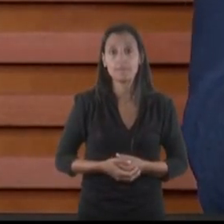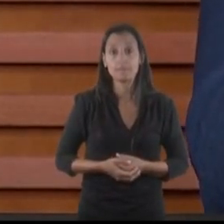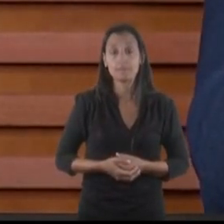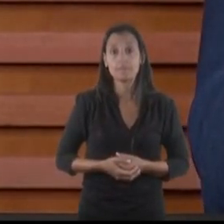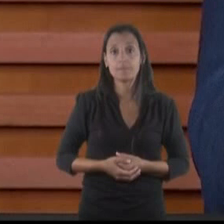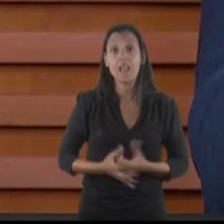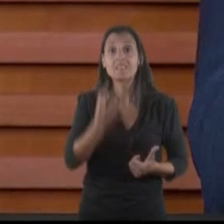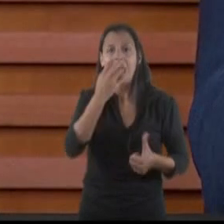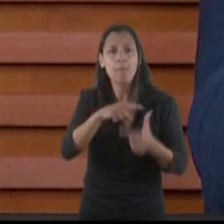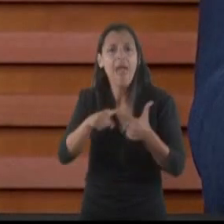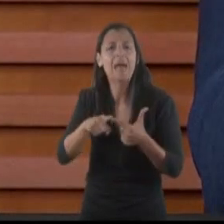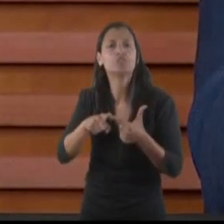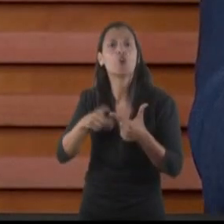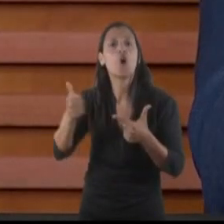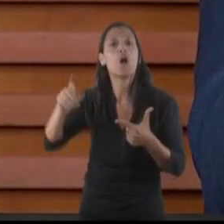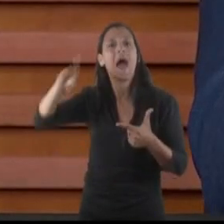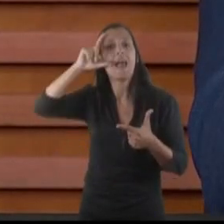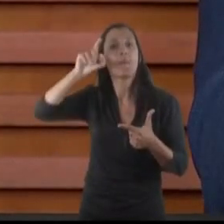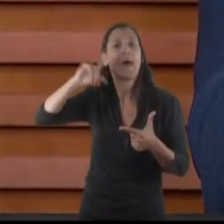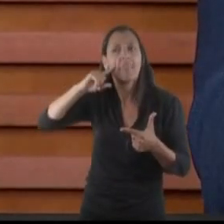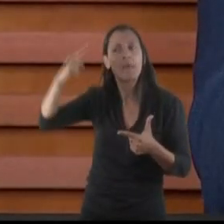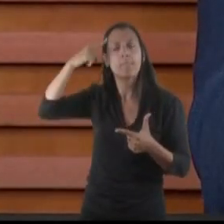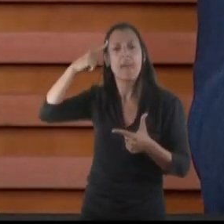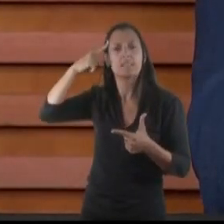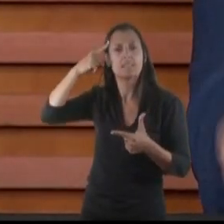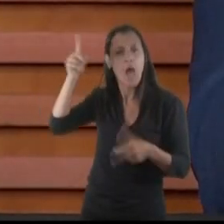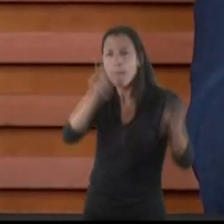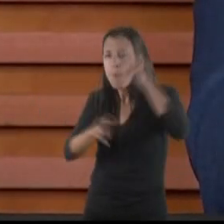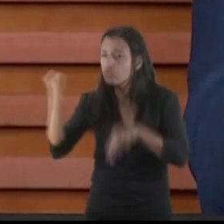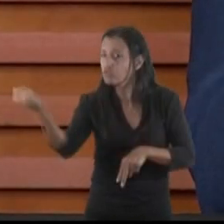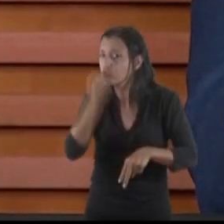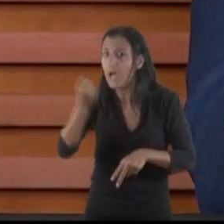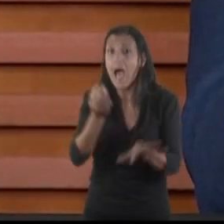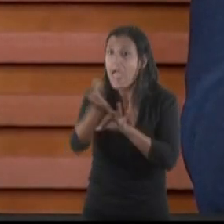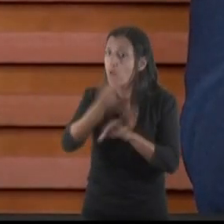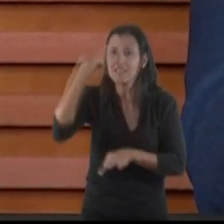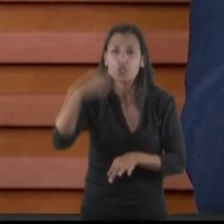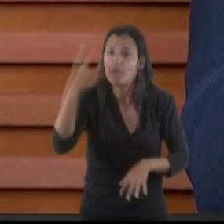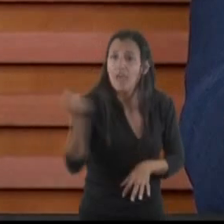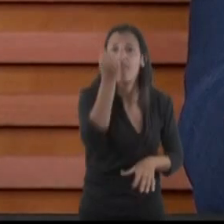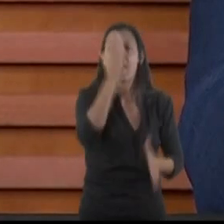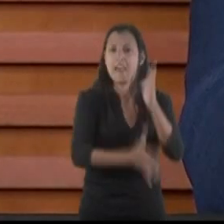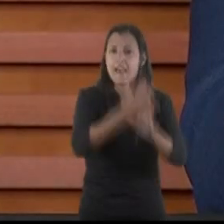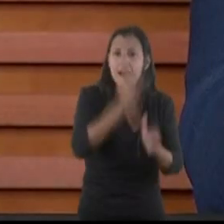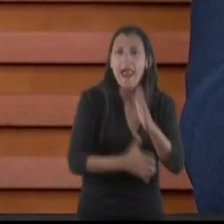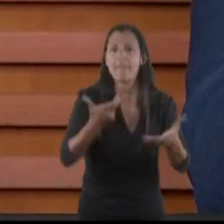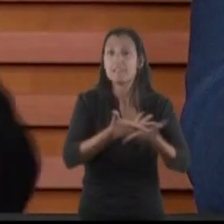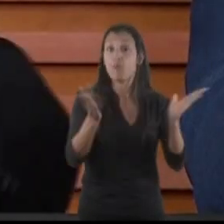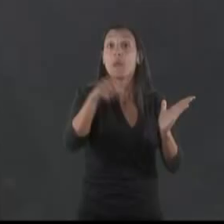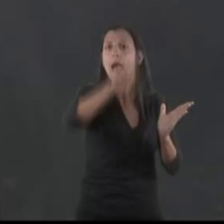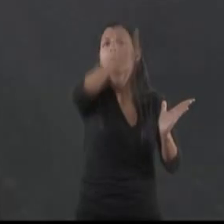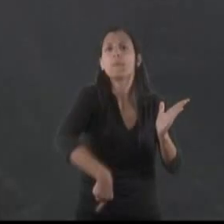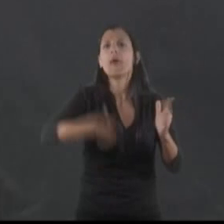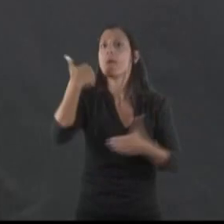Sarmiento y Alberdi creyeron que la educación debía ser pública y debía de ser gratuita, e iniciaron el proceso, un proceso